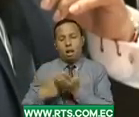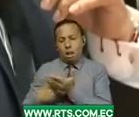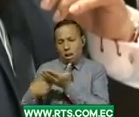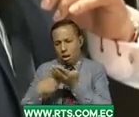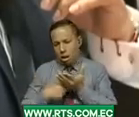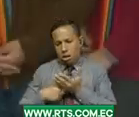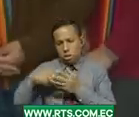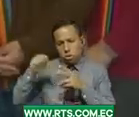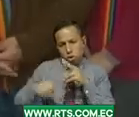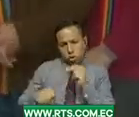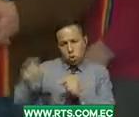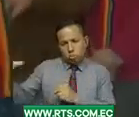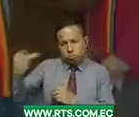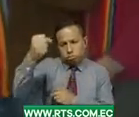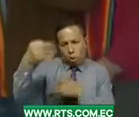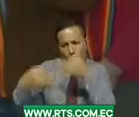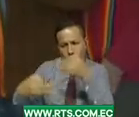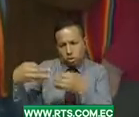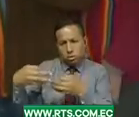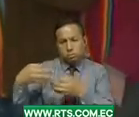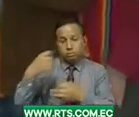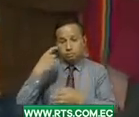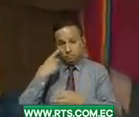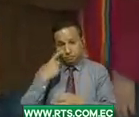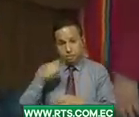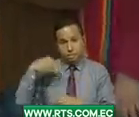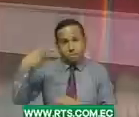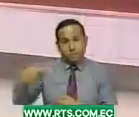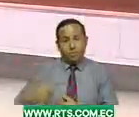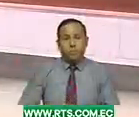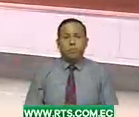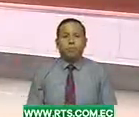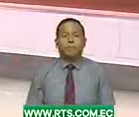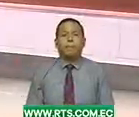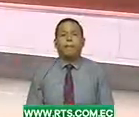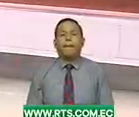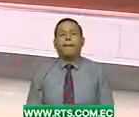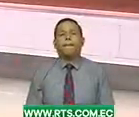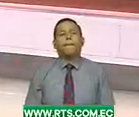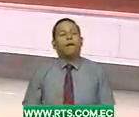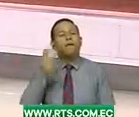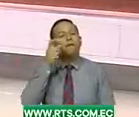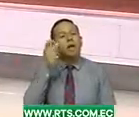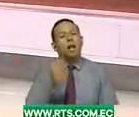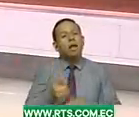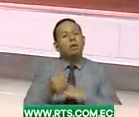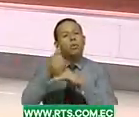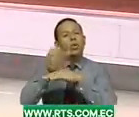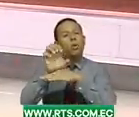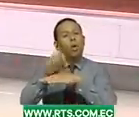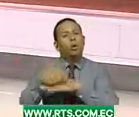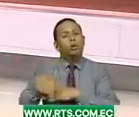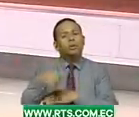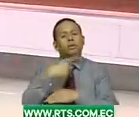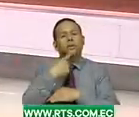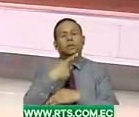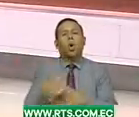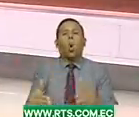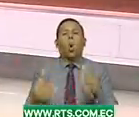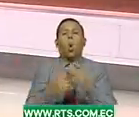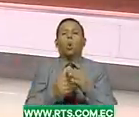primer mandatario, informó Mauricio Sánchez. La Fiscalía General del Estado retomaría